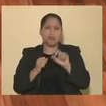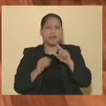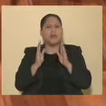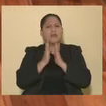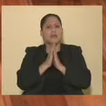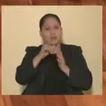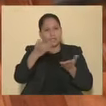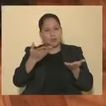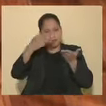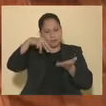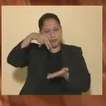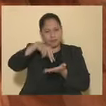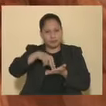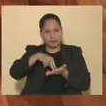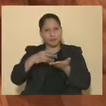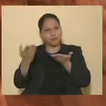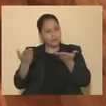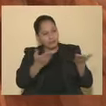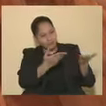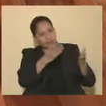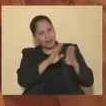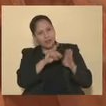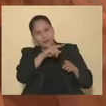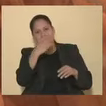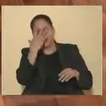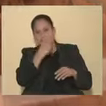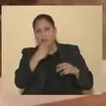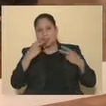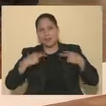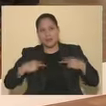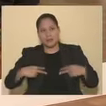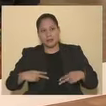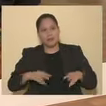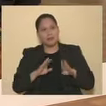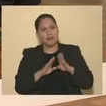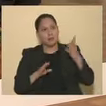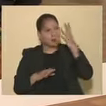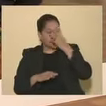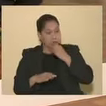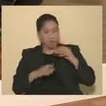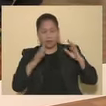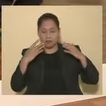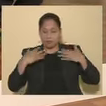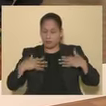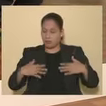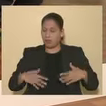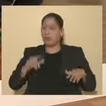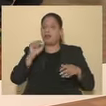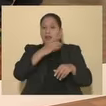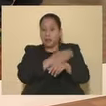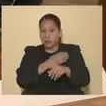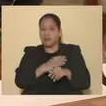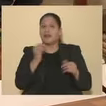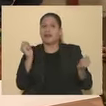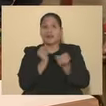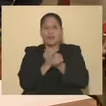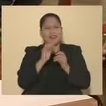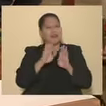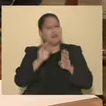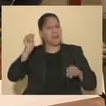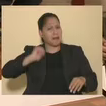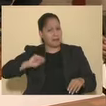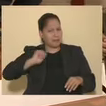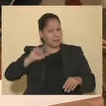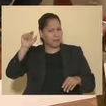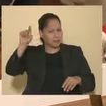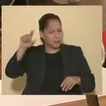favor sí, de pararte vean tu qué lindo vestuario. Qué maravilla, y así van a andar todos tus compañeros. Me imagino que era el vestuario de la